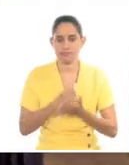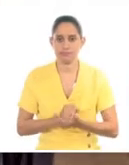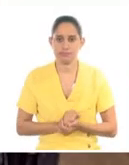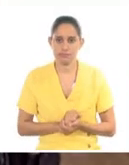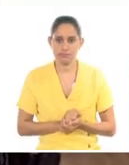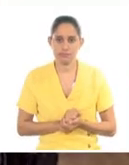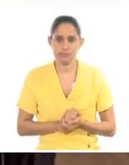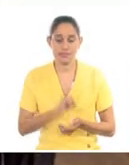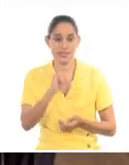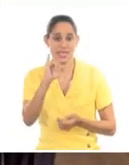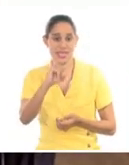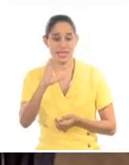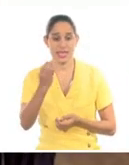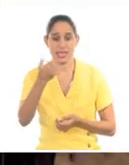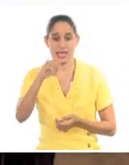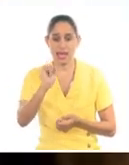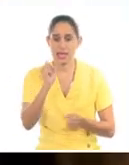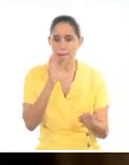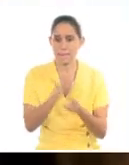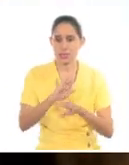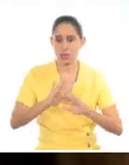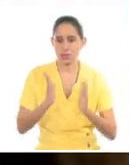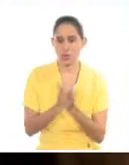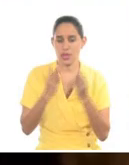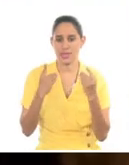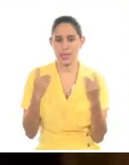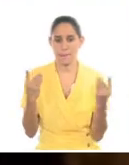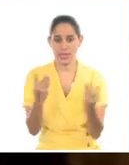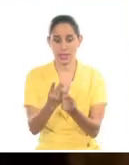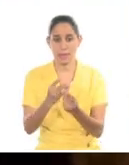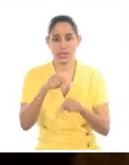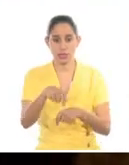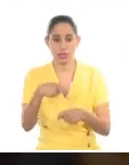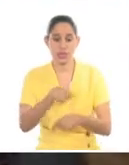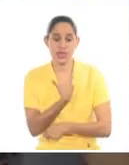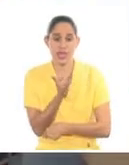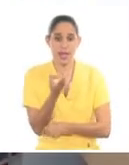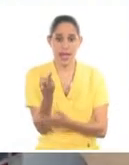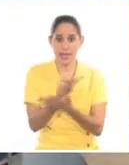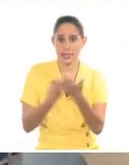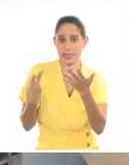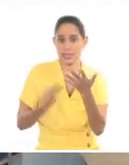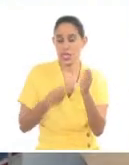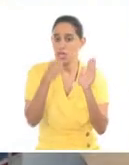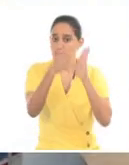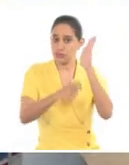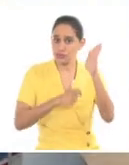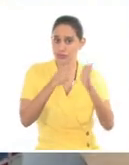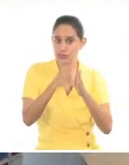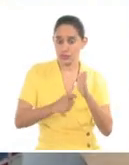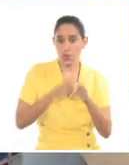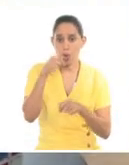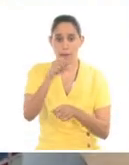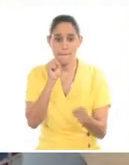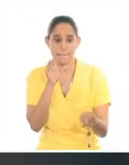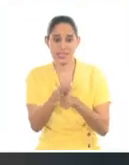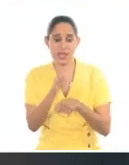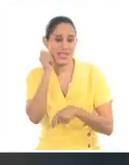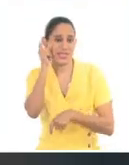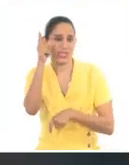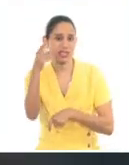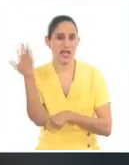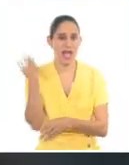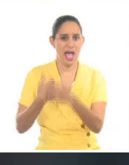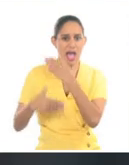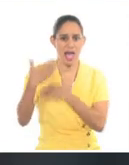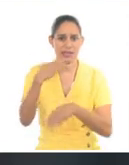Animados ICAI comenzó siendo un departamento del Instituto Cubano de Arte e Industrias Cinematográficos. Por iniciativa de Fidel, durante la batalla